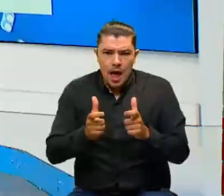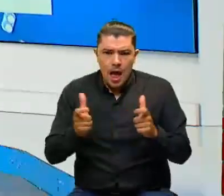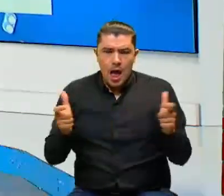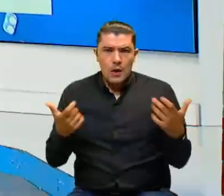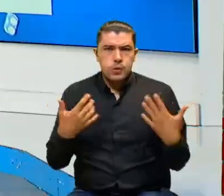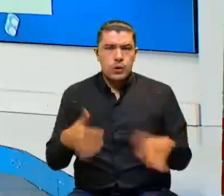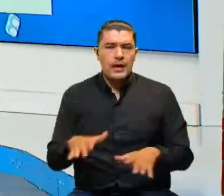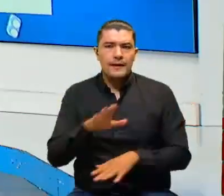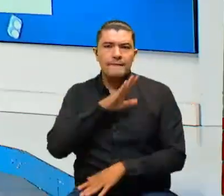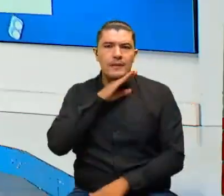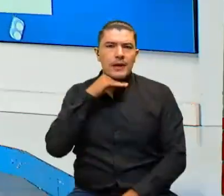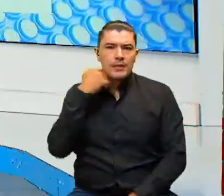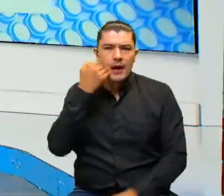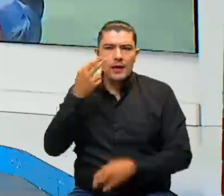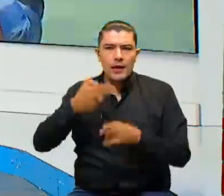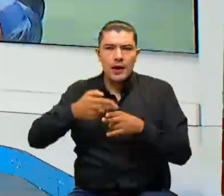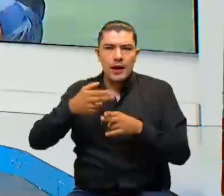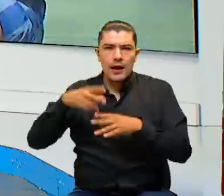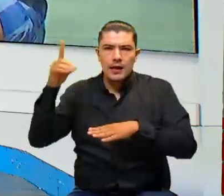las autoridades al respecto?